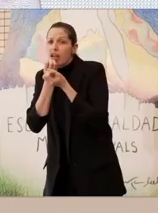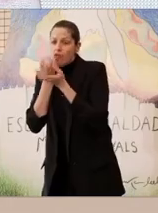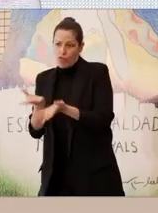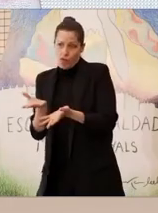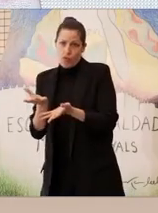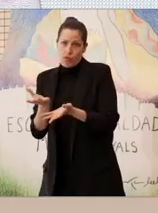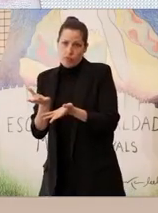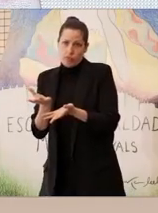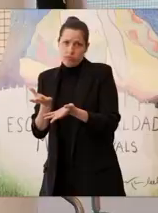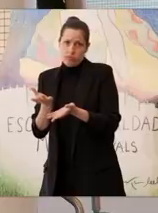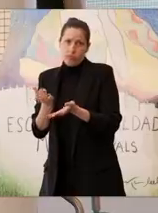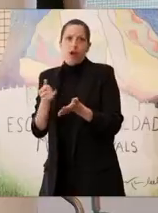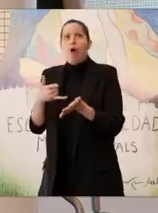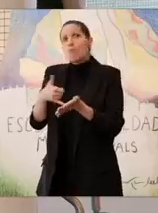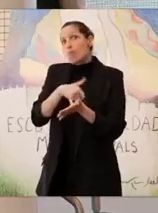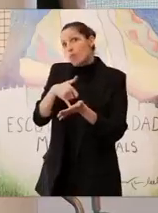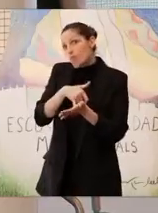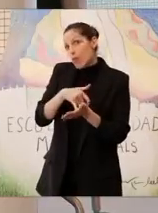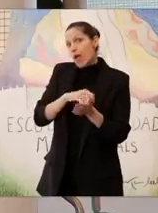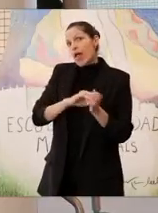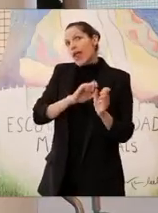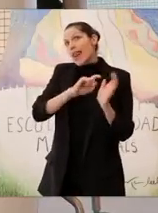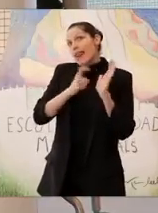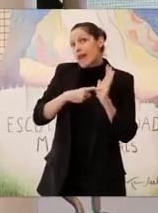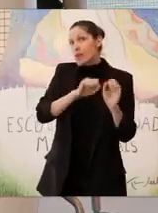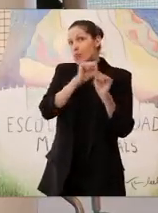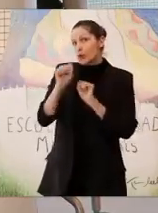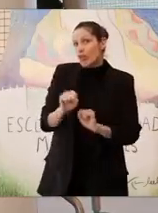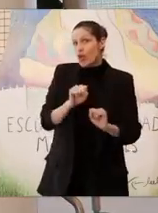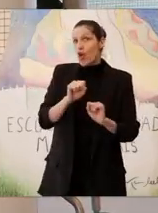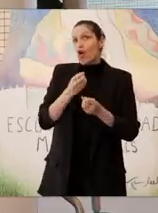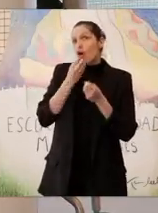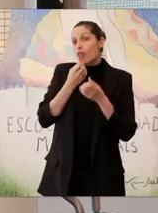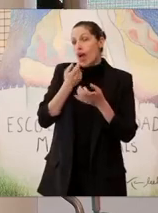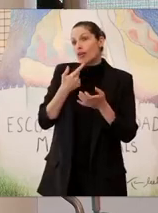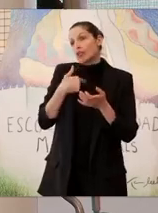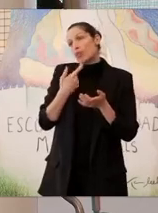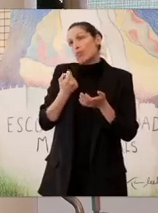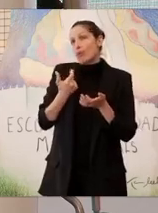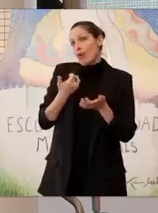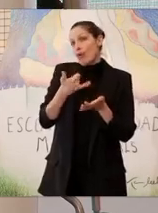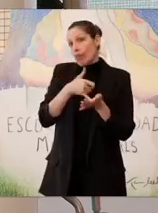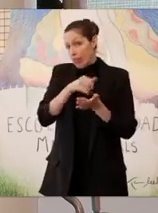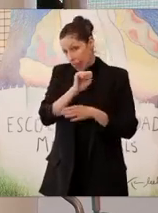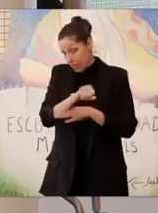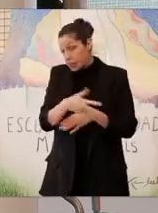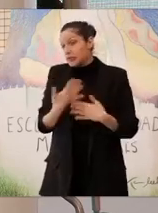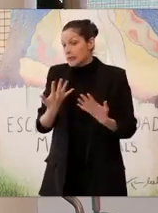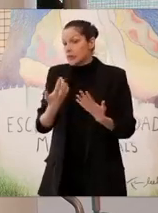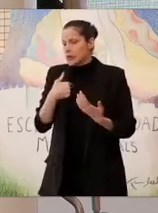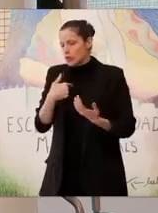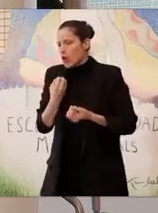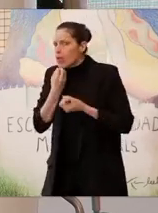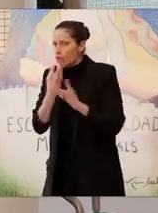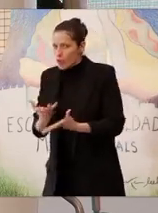protección de datos, porque muchas víctimas las informaba y les ponía sobre la mesa. Y yo creo que sí tiene para mí tiene